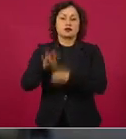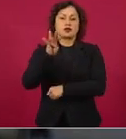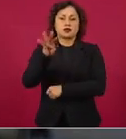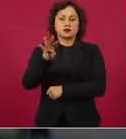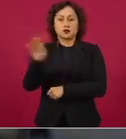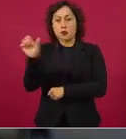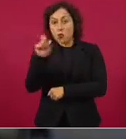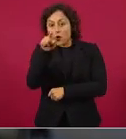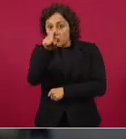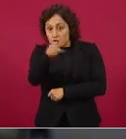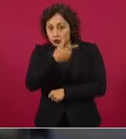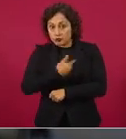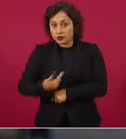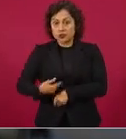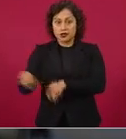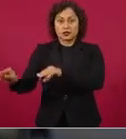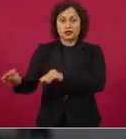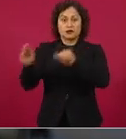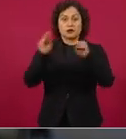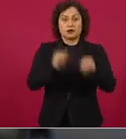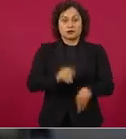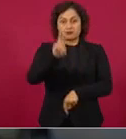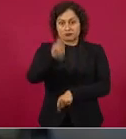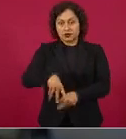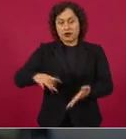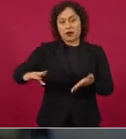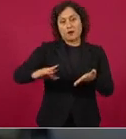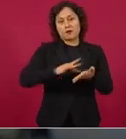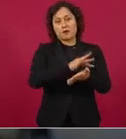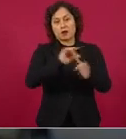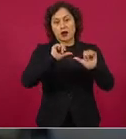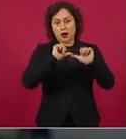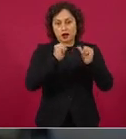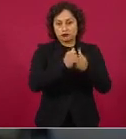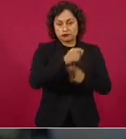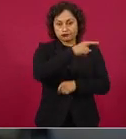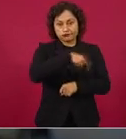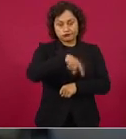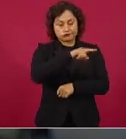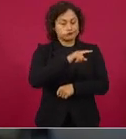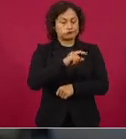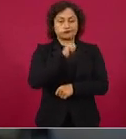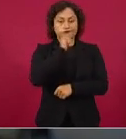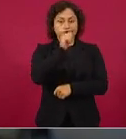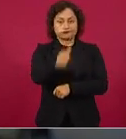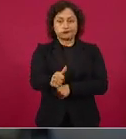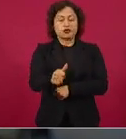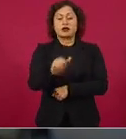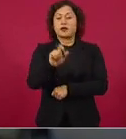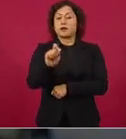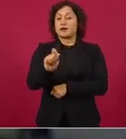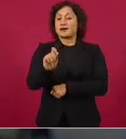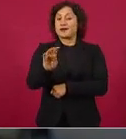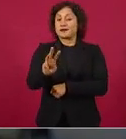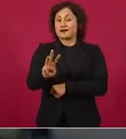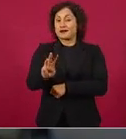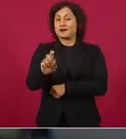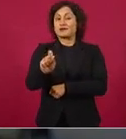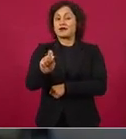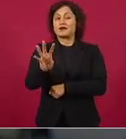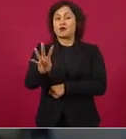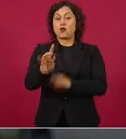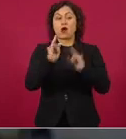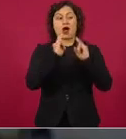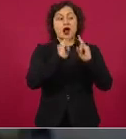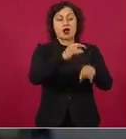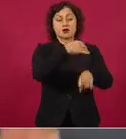su administración, presidente, no ha habido apoyo para las organizaciones no gubernamentales. Hay más de 23, 24 albergues,